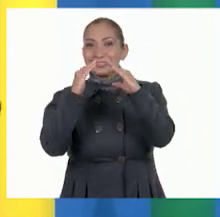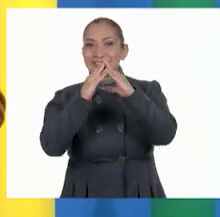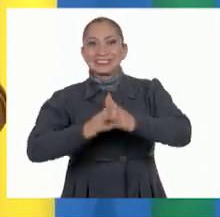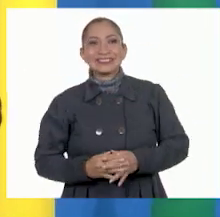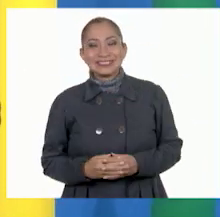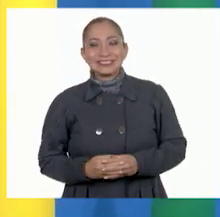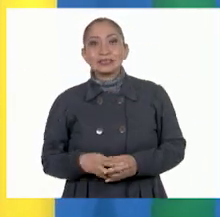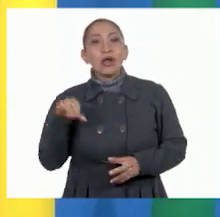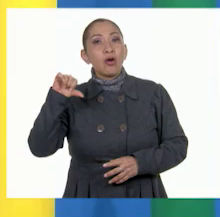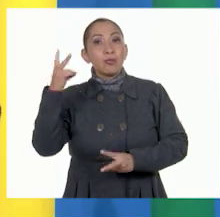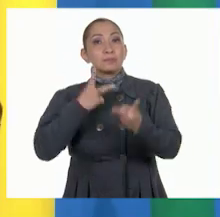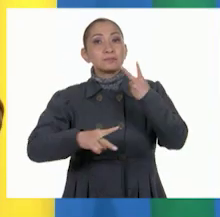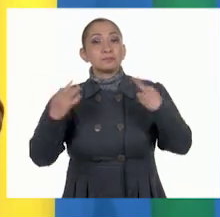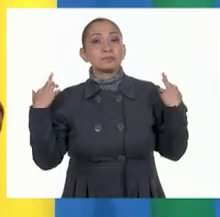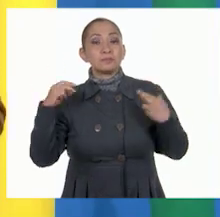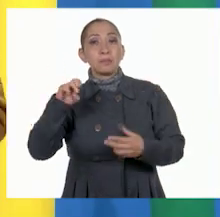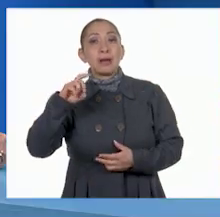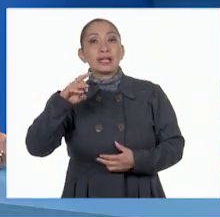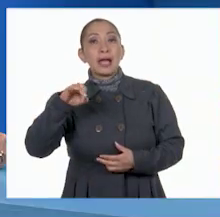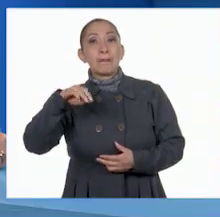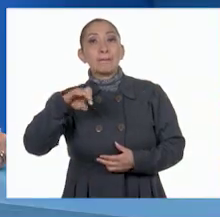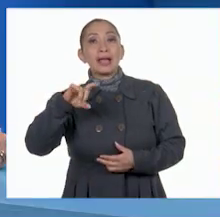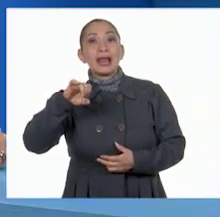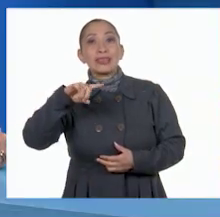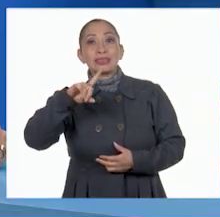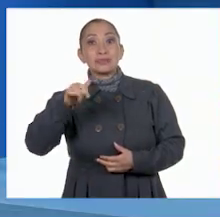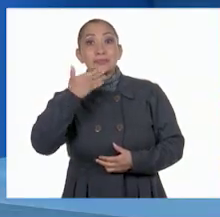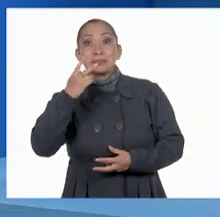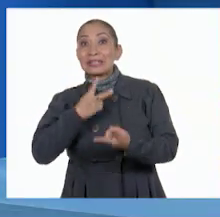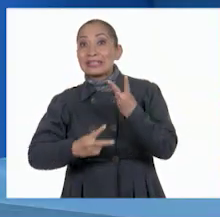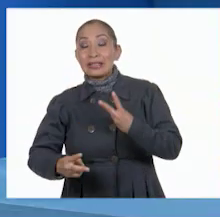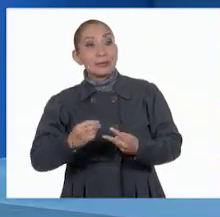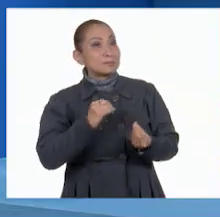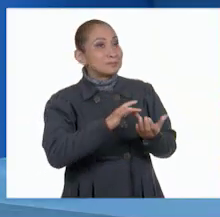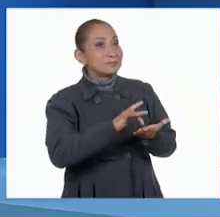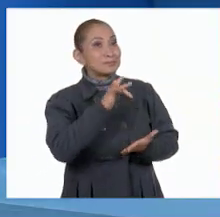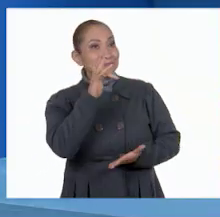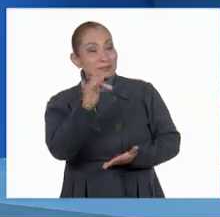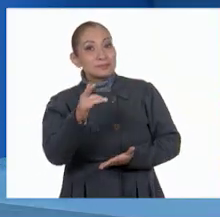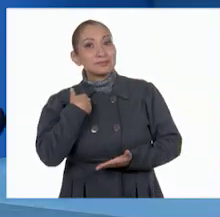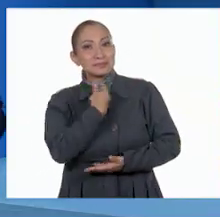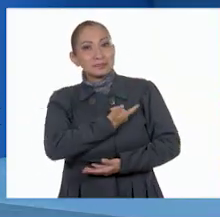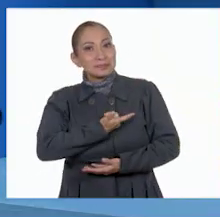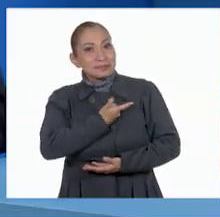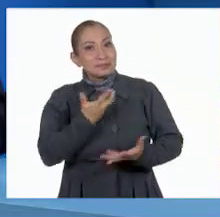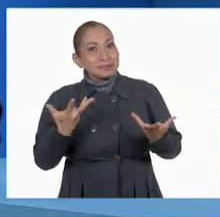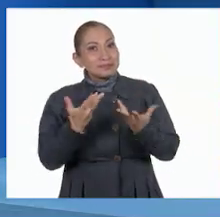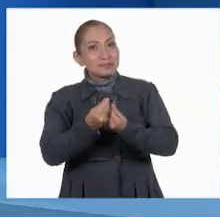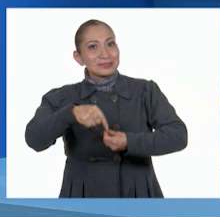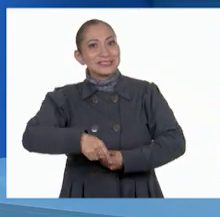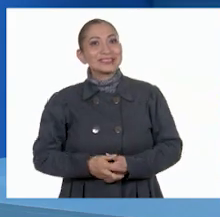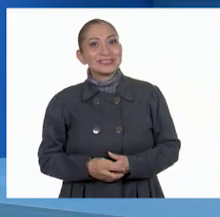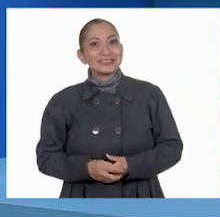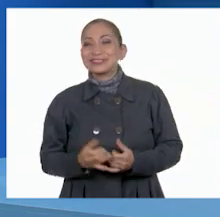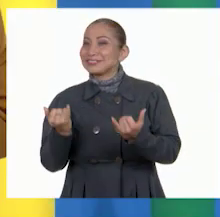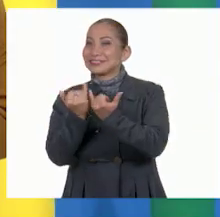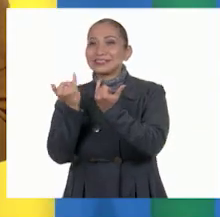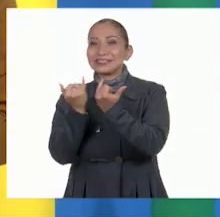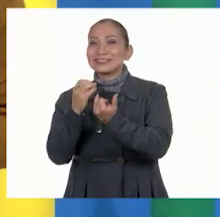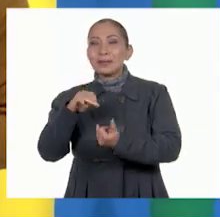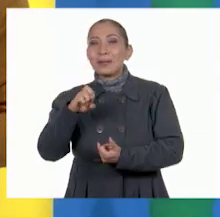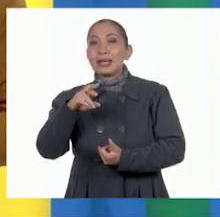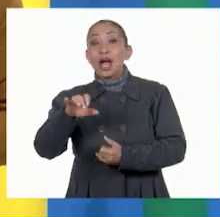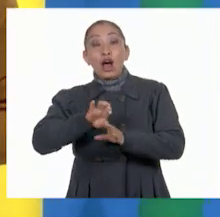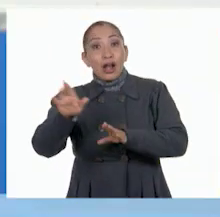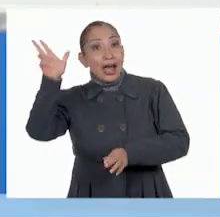hogares. Hoy nos acompaña María Meléndez. María, bienvenida. Muchas gracias, es un gusto estar aquí con ustedes. Igualmente, María.